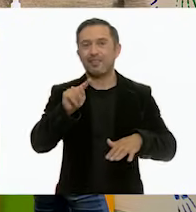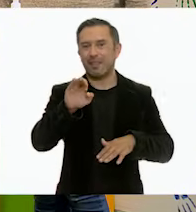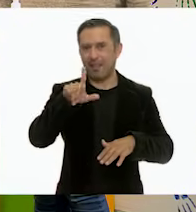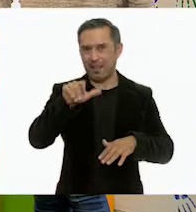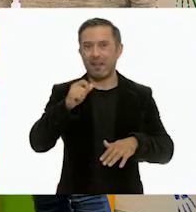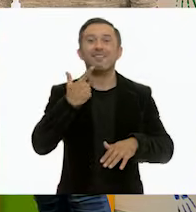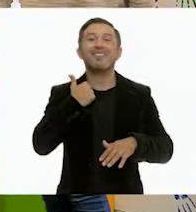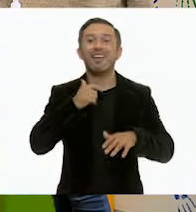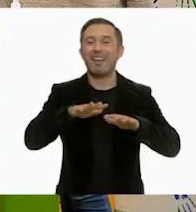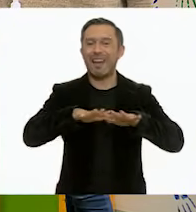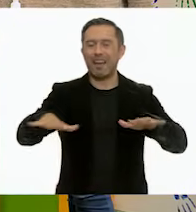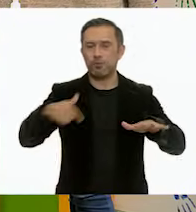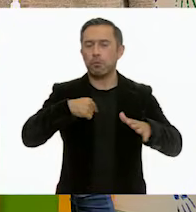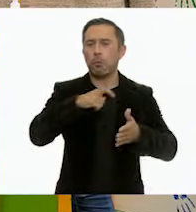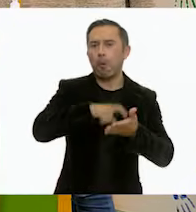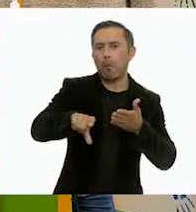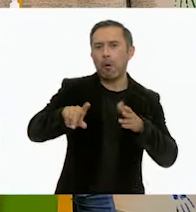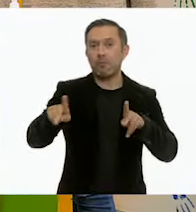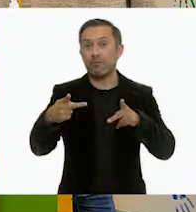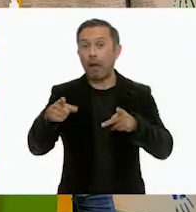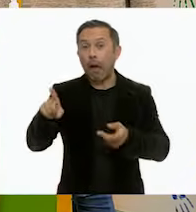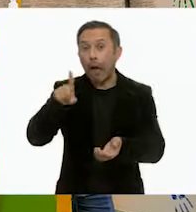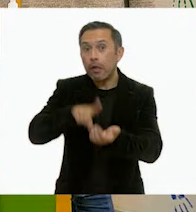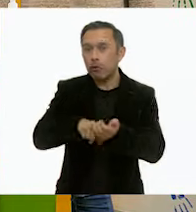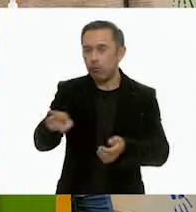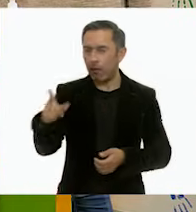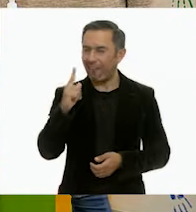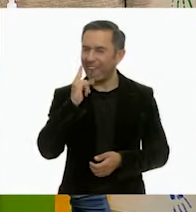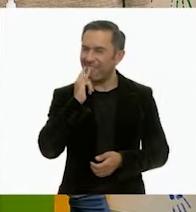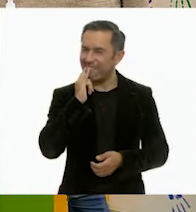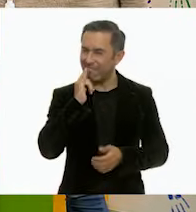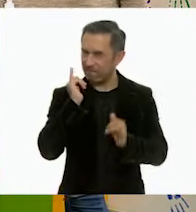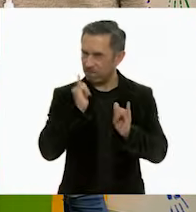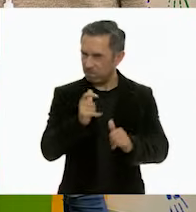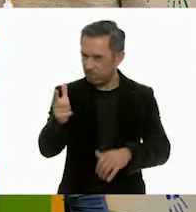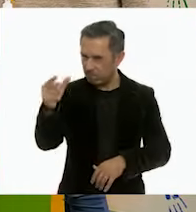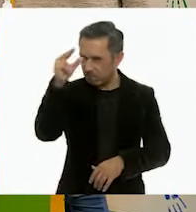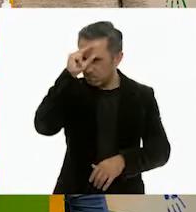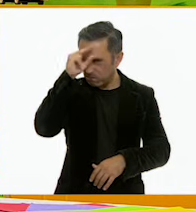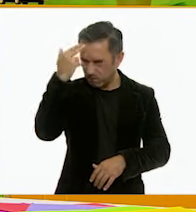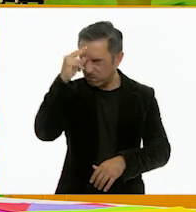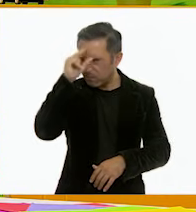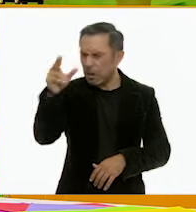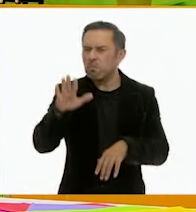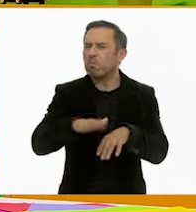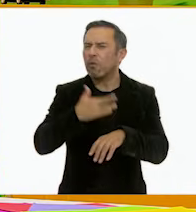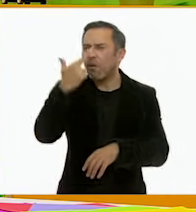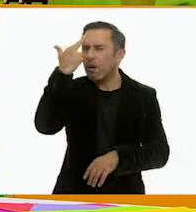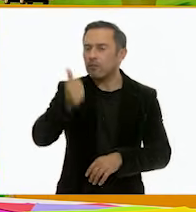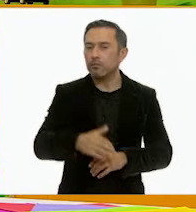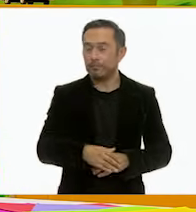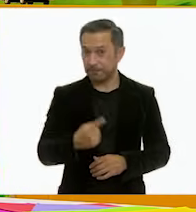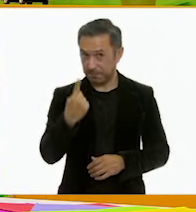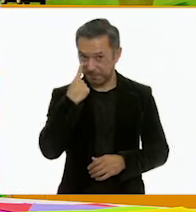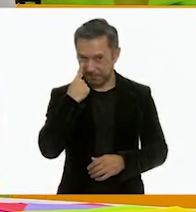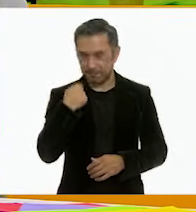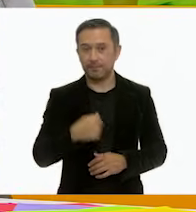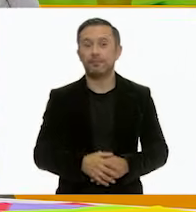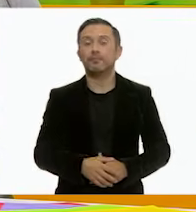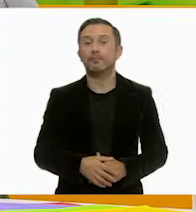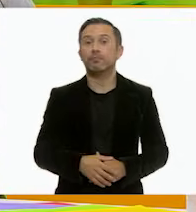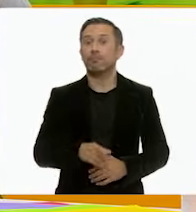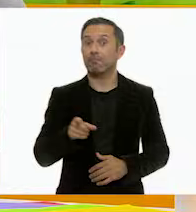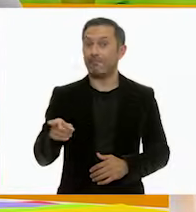pobladores, él era muy mañoso. ¿Sabes por qué? ¿Por qué? Porque él hacía lo siguiente.